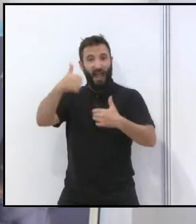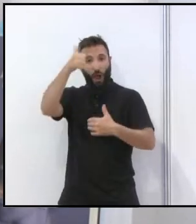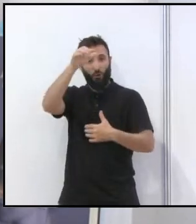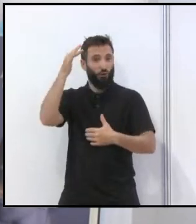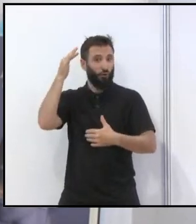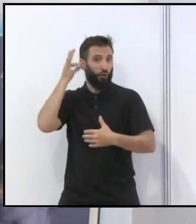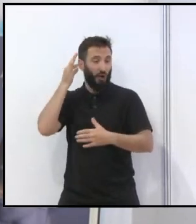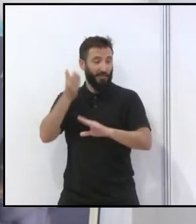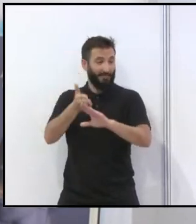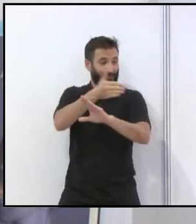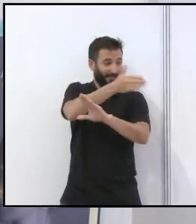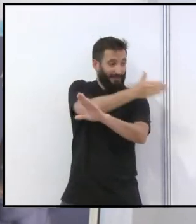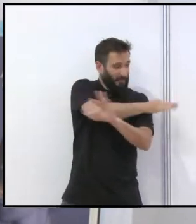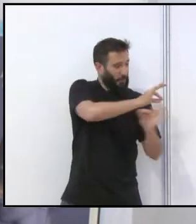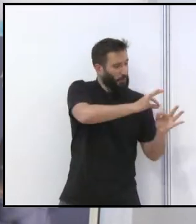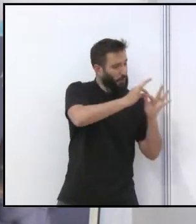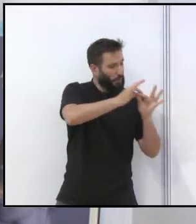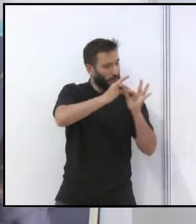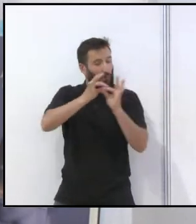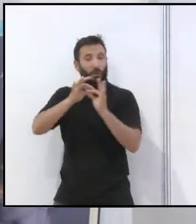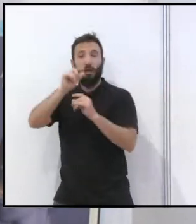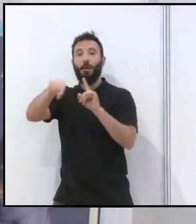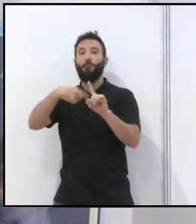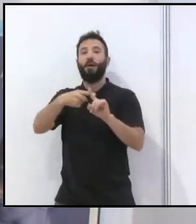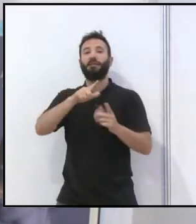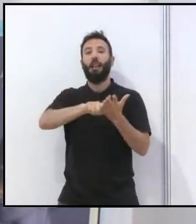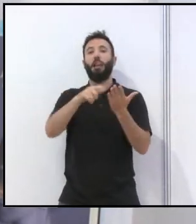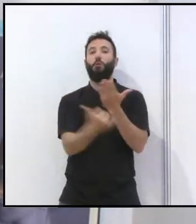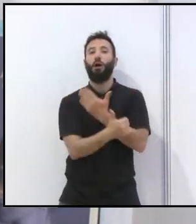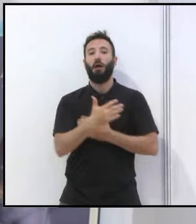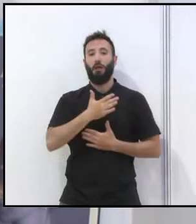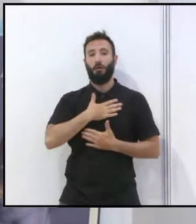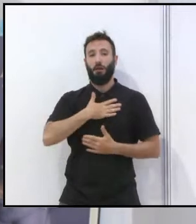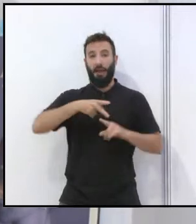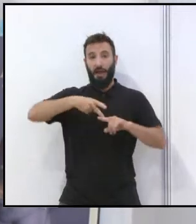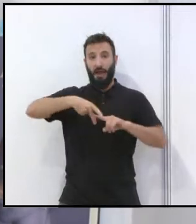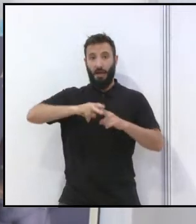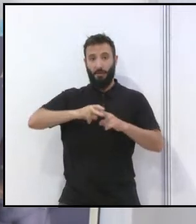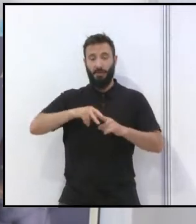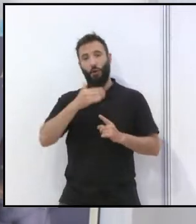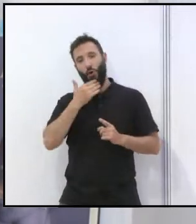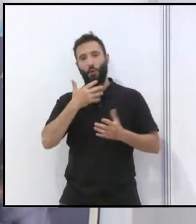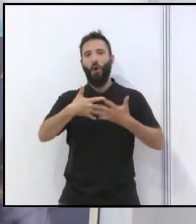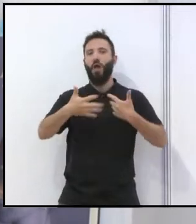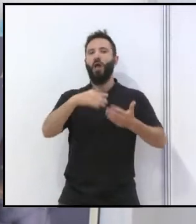no lo sepamos, el propio lenguaje, que es nuestra herramienta como escritoras, como